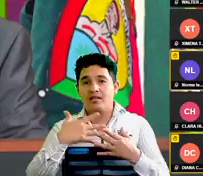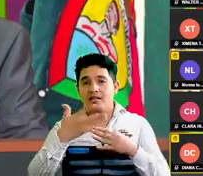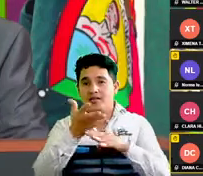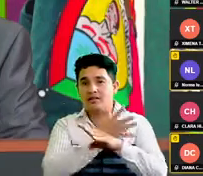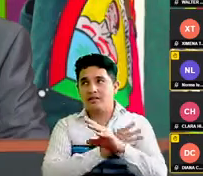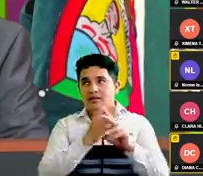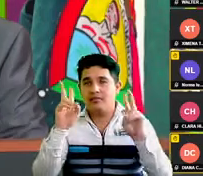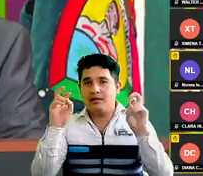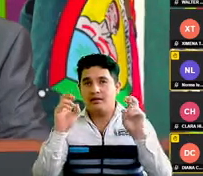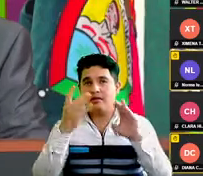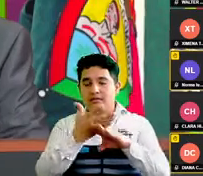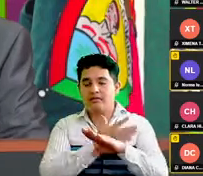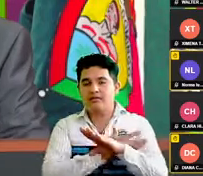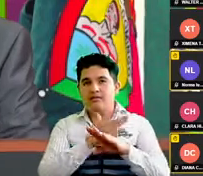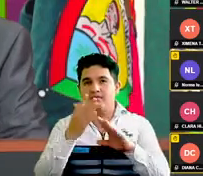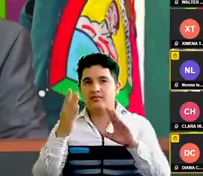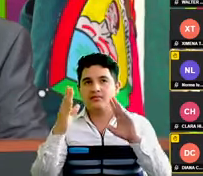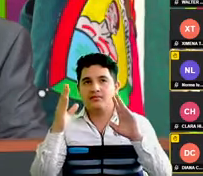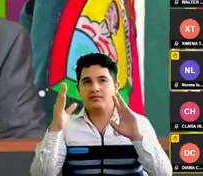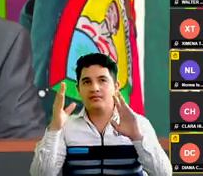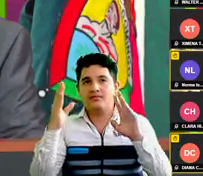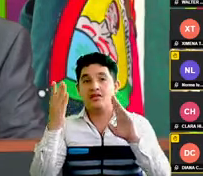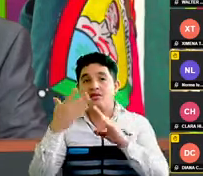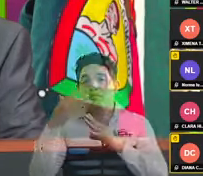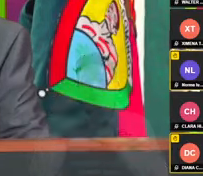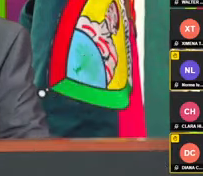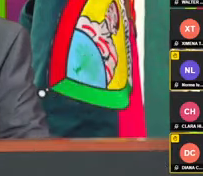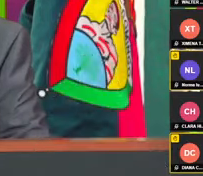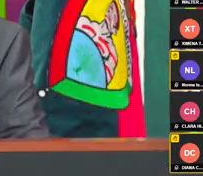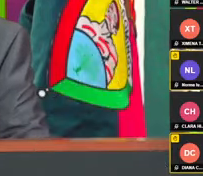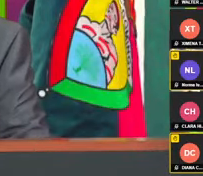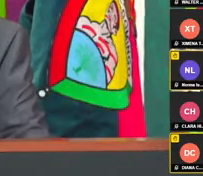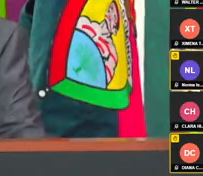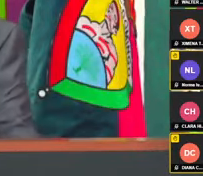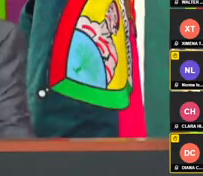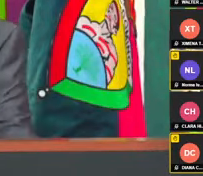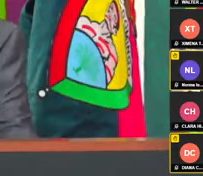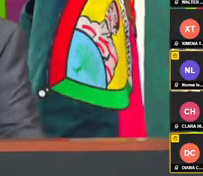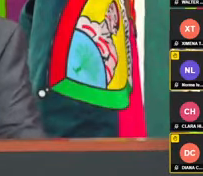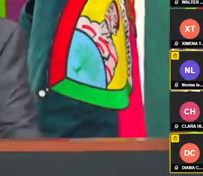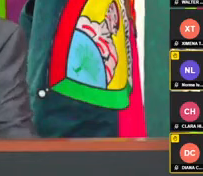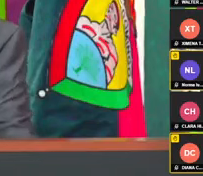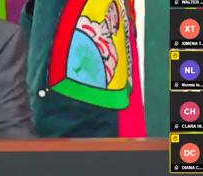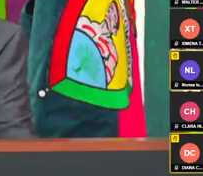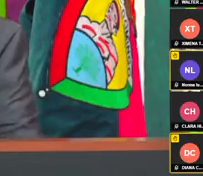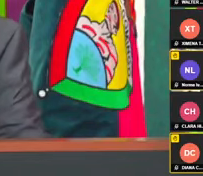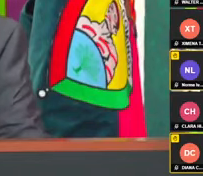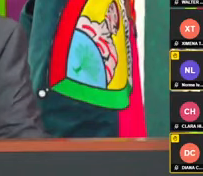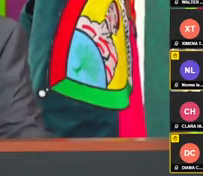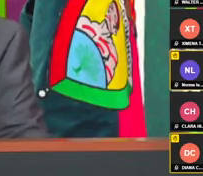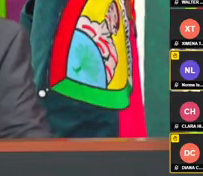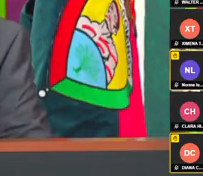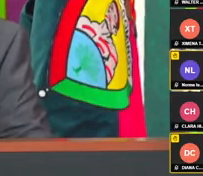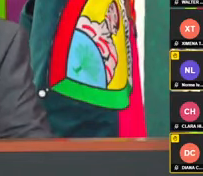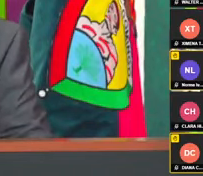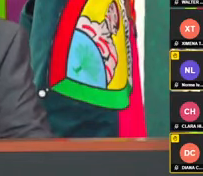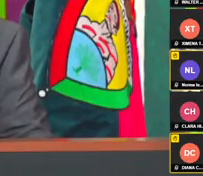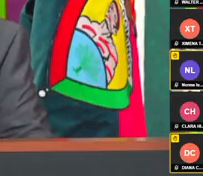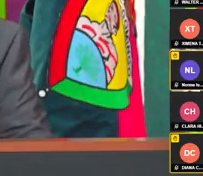de la Quevedo y Puerto Hila, lamentablemente en actos vandálicos fue destruido.